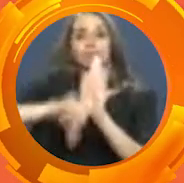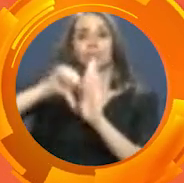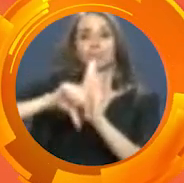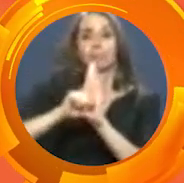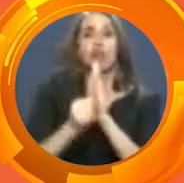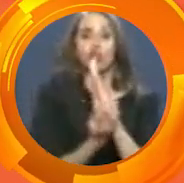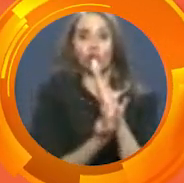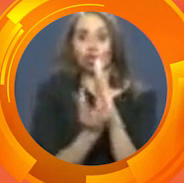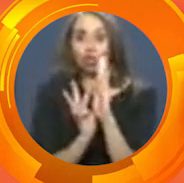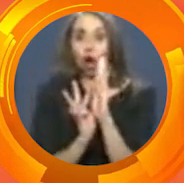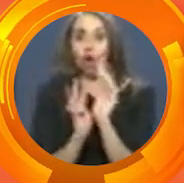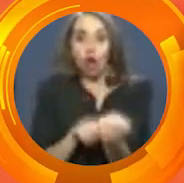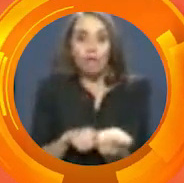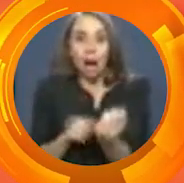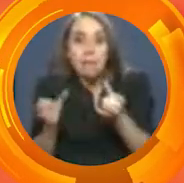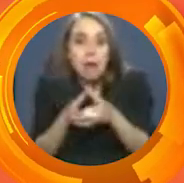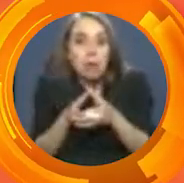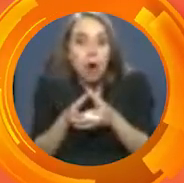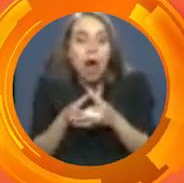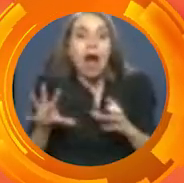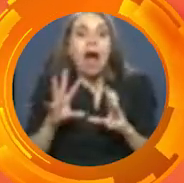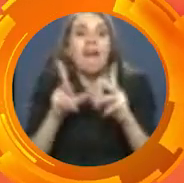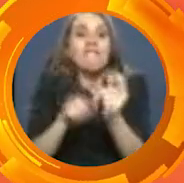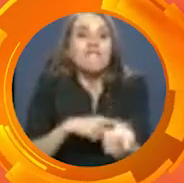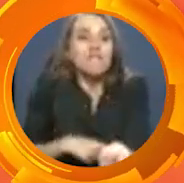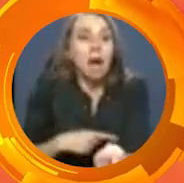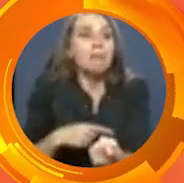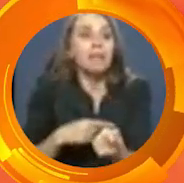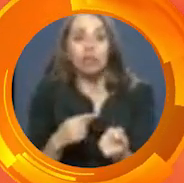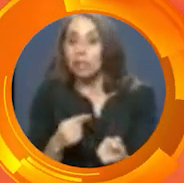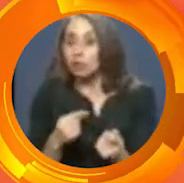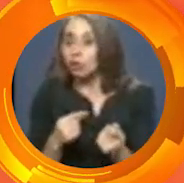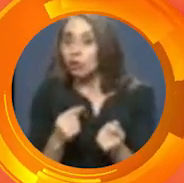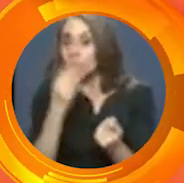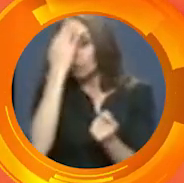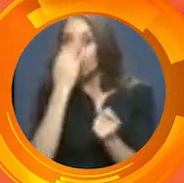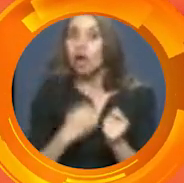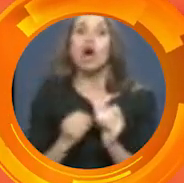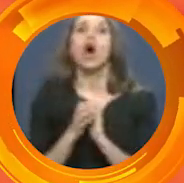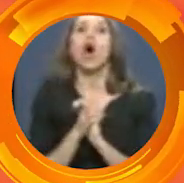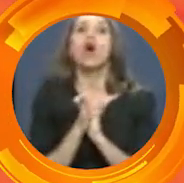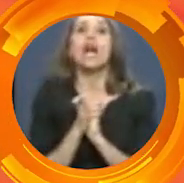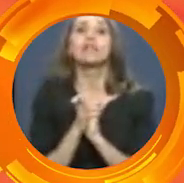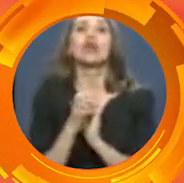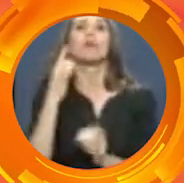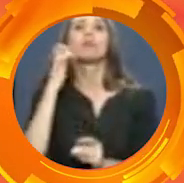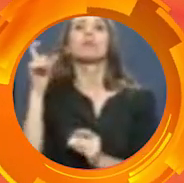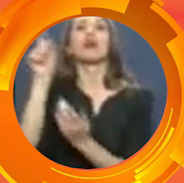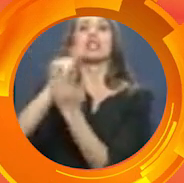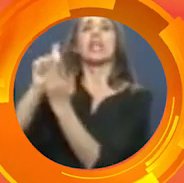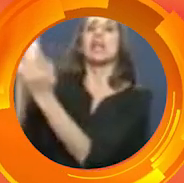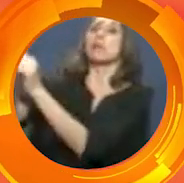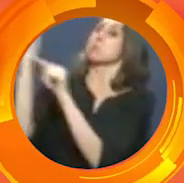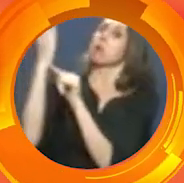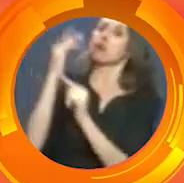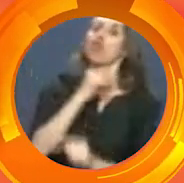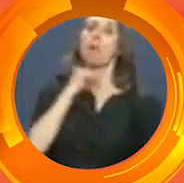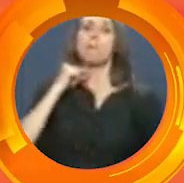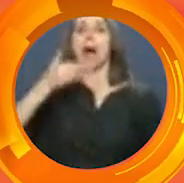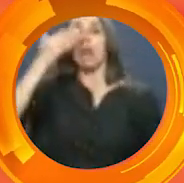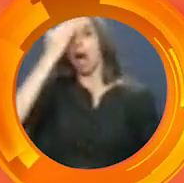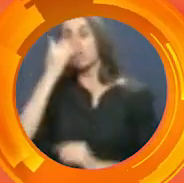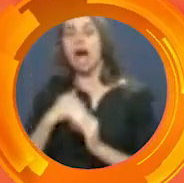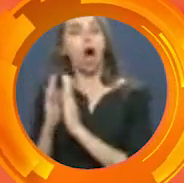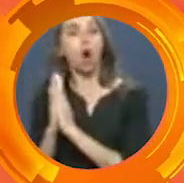mejor que la familia crear nuestras propias oraciones? ¿Por qué las oraciones las tienen que hacer solamente los sacerdotes?